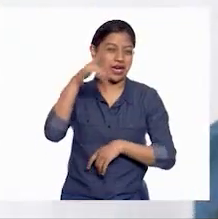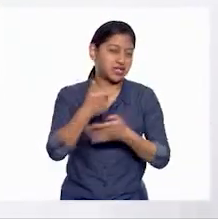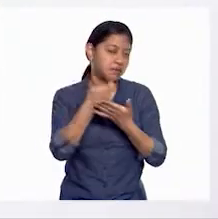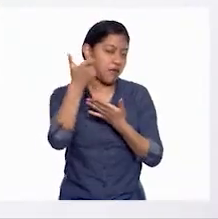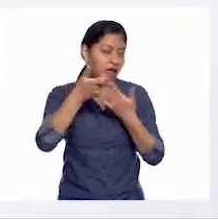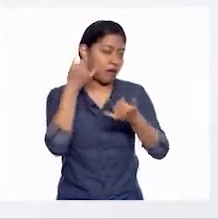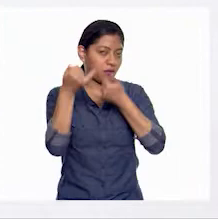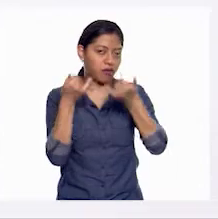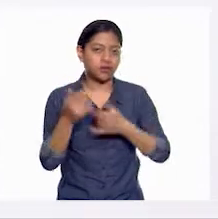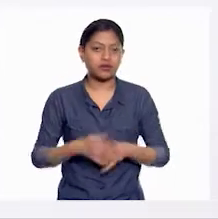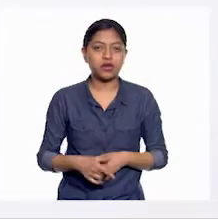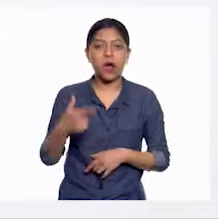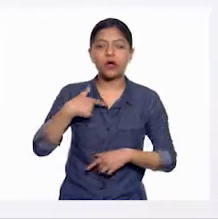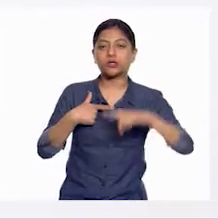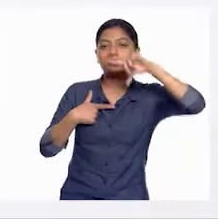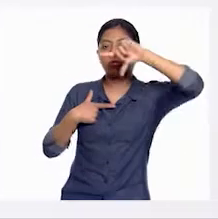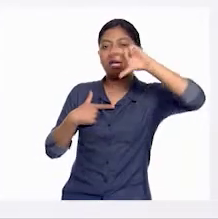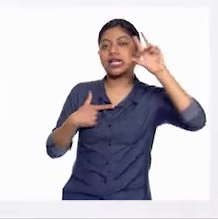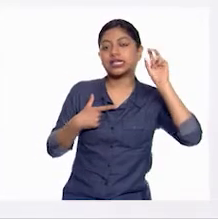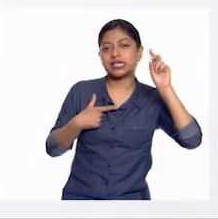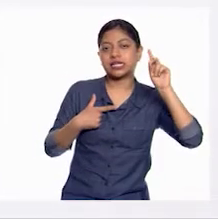Ah, yo 30.